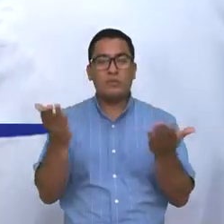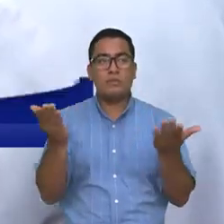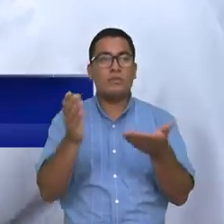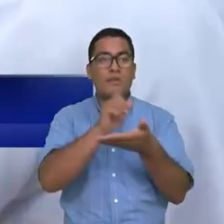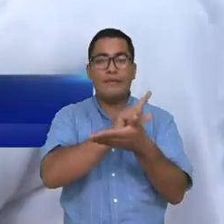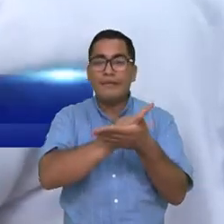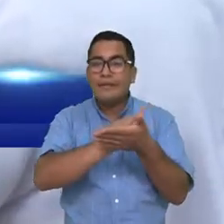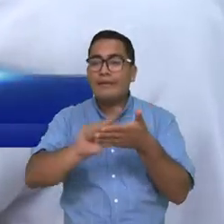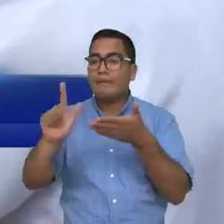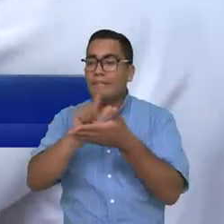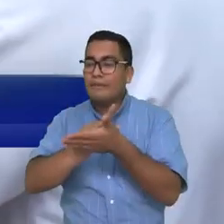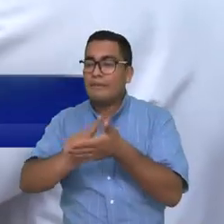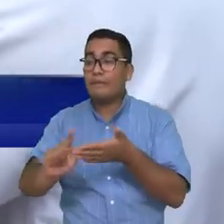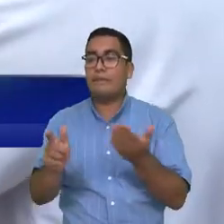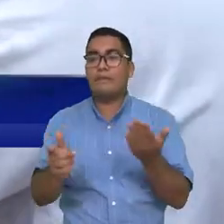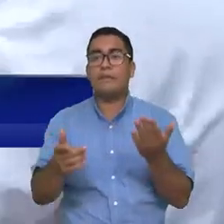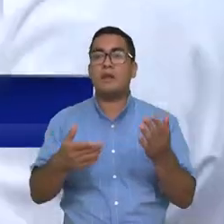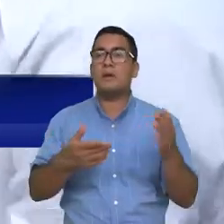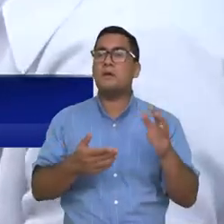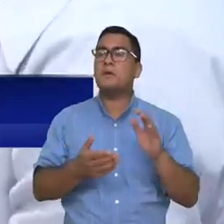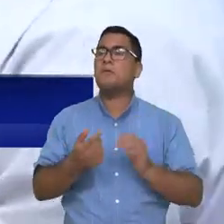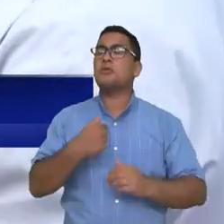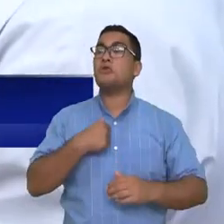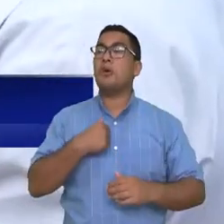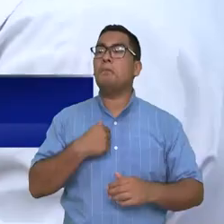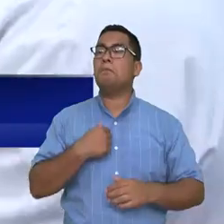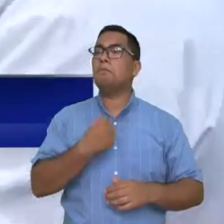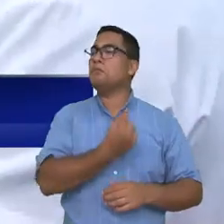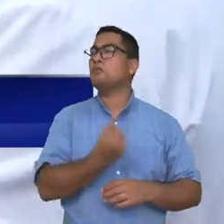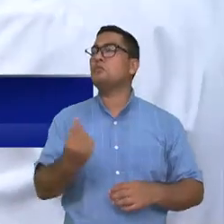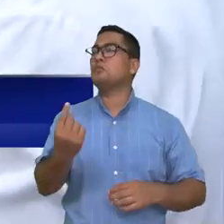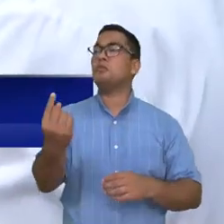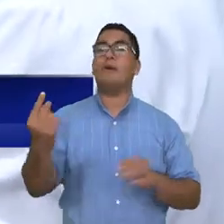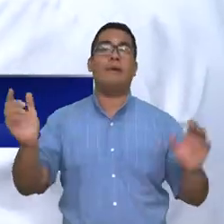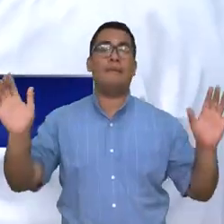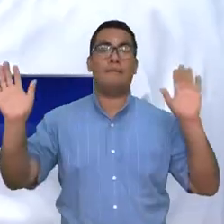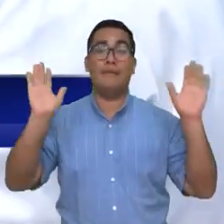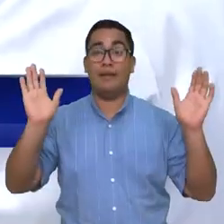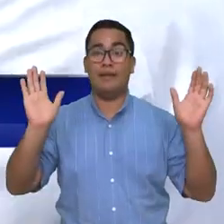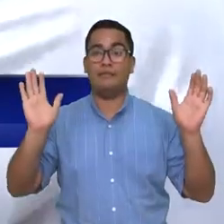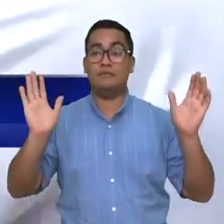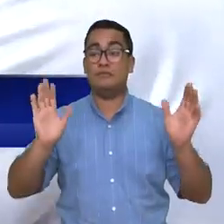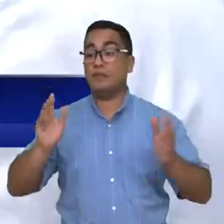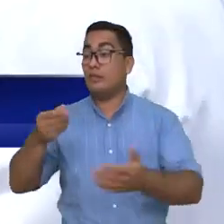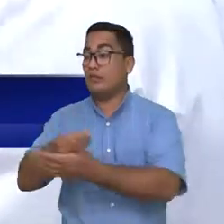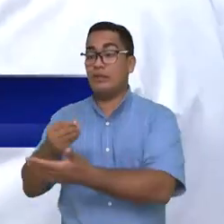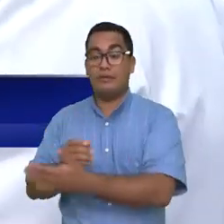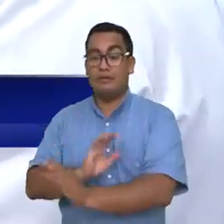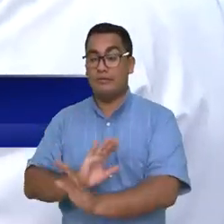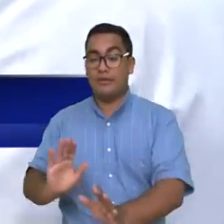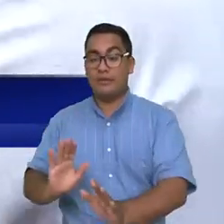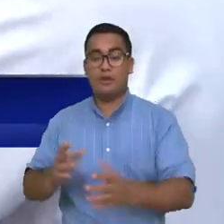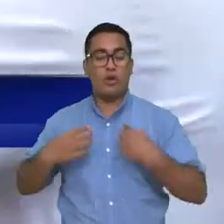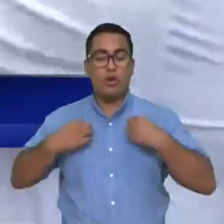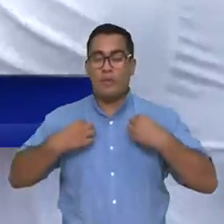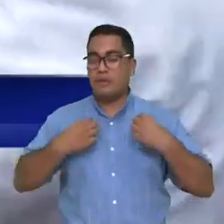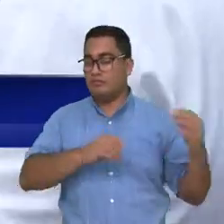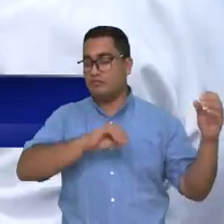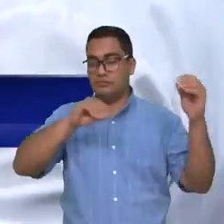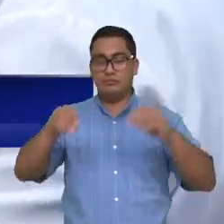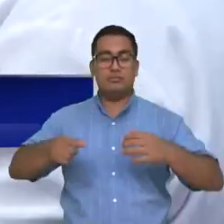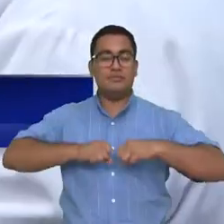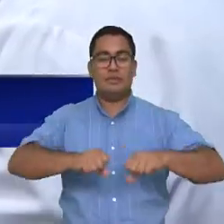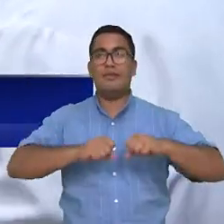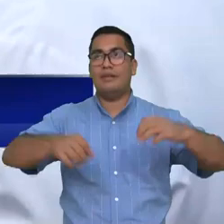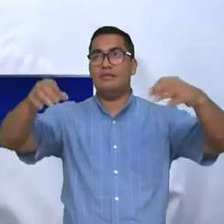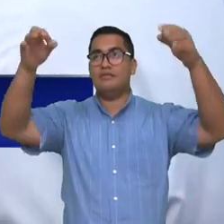usted sabe. Si va a los mercados, siempre cuando venga a las casas, procurar que quitarse la ropa, lavarla y tenderla